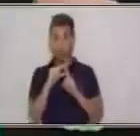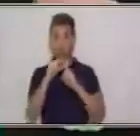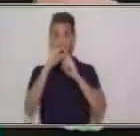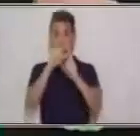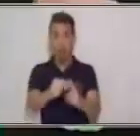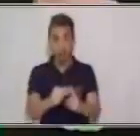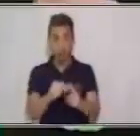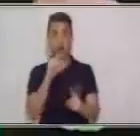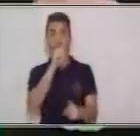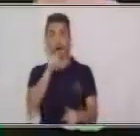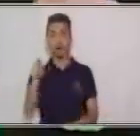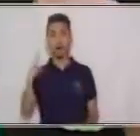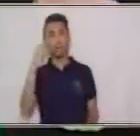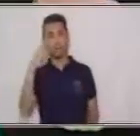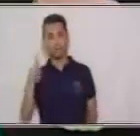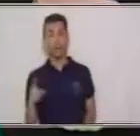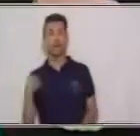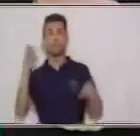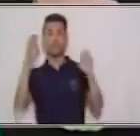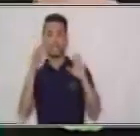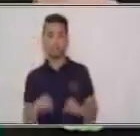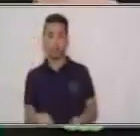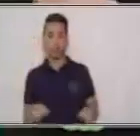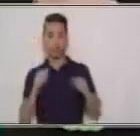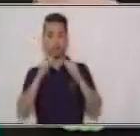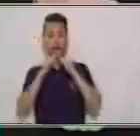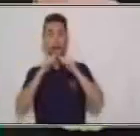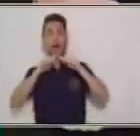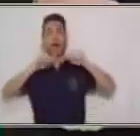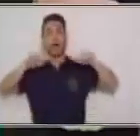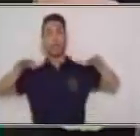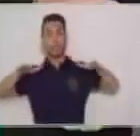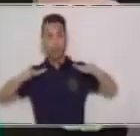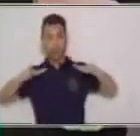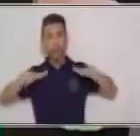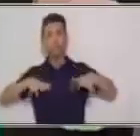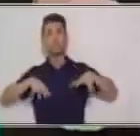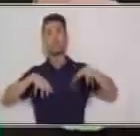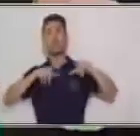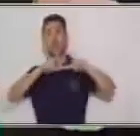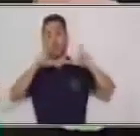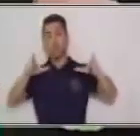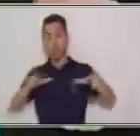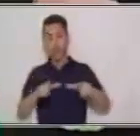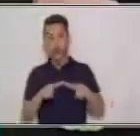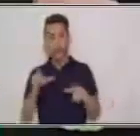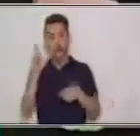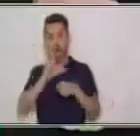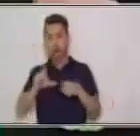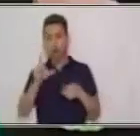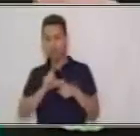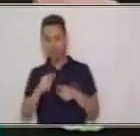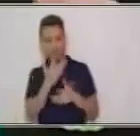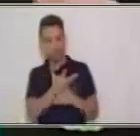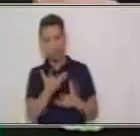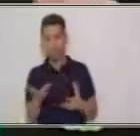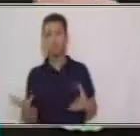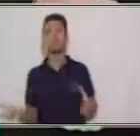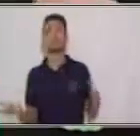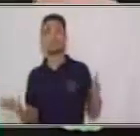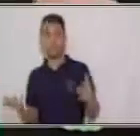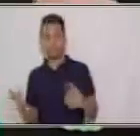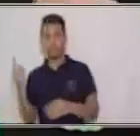identifica a personas, animales, lugares, cosas, objetos, ¿sí? Y algo